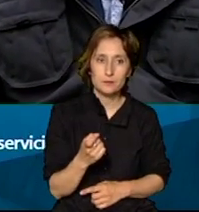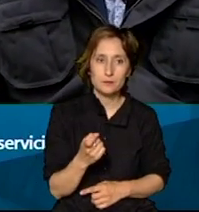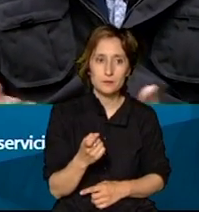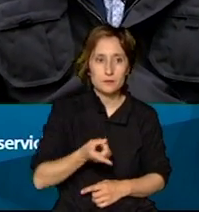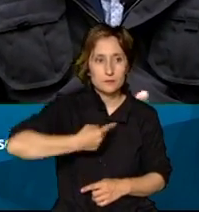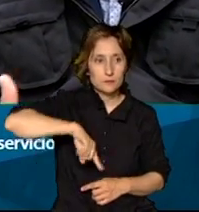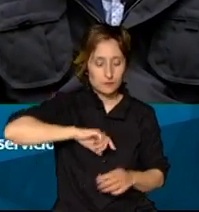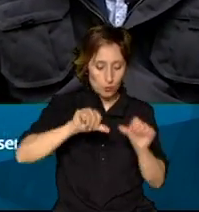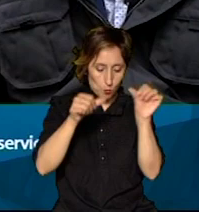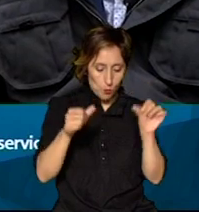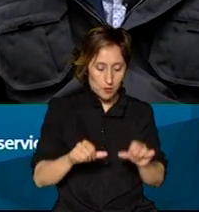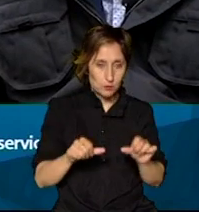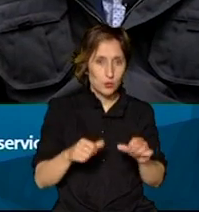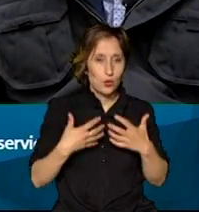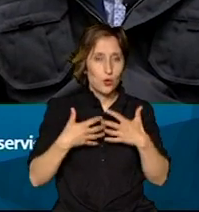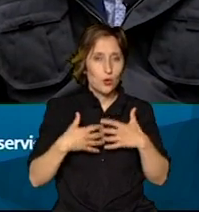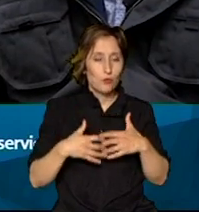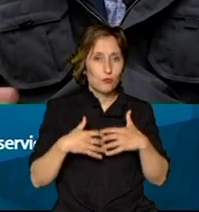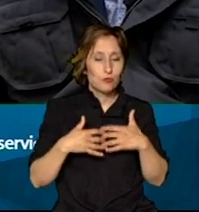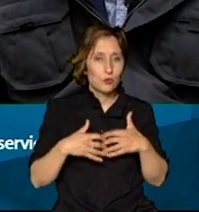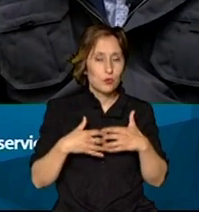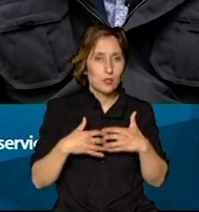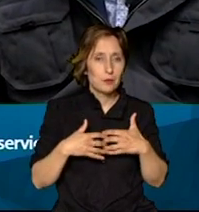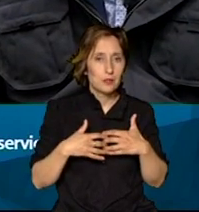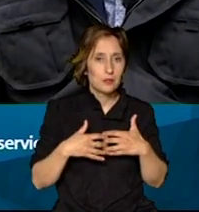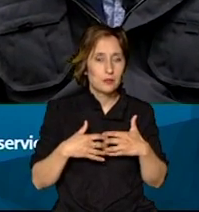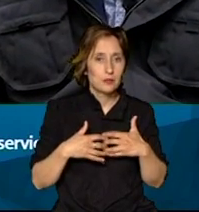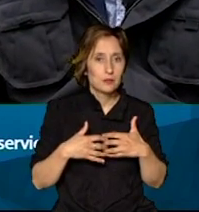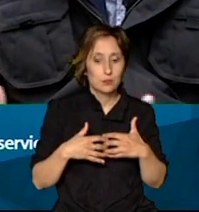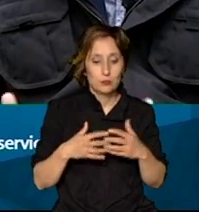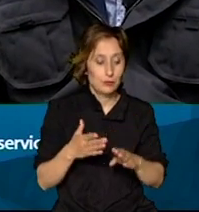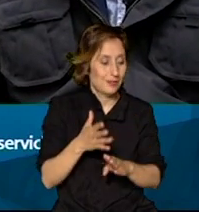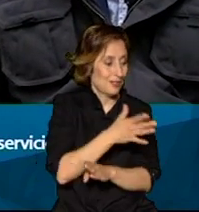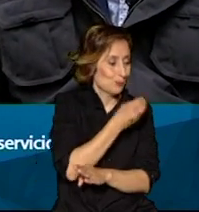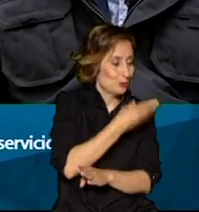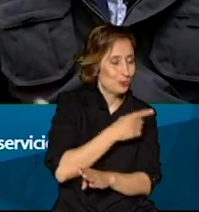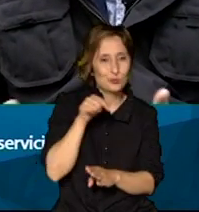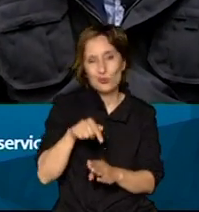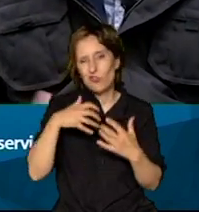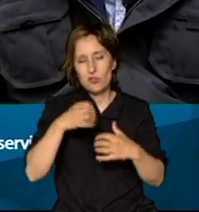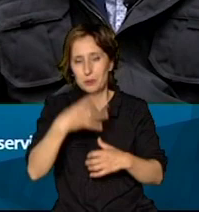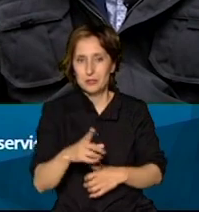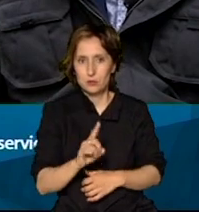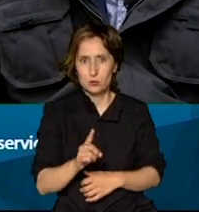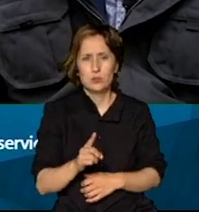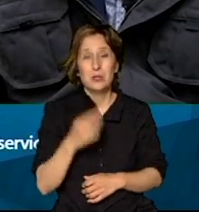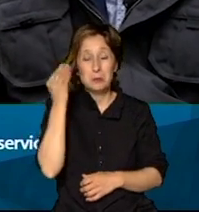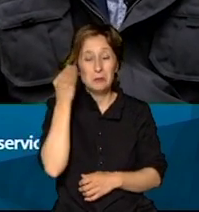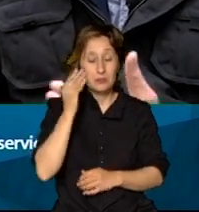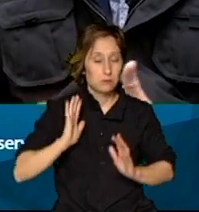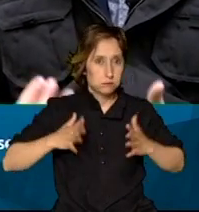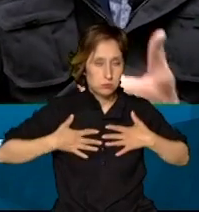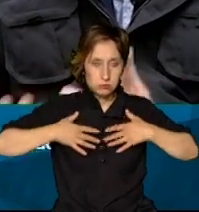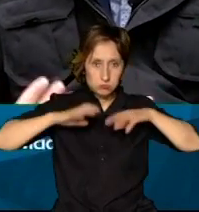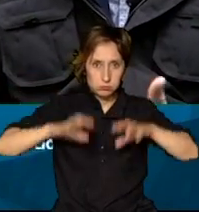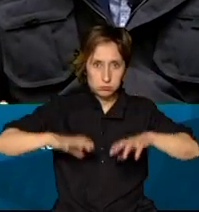nuestros modelos pues, no funcionaron tan bien como pueden hacerlo otras veces, y efectivamente precipitó más de lo que pensábamos, y